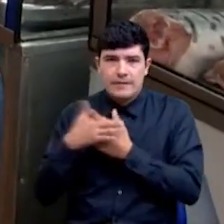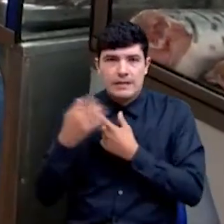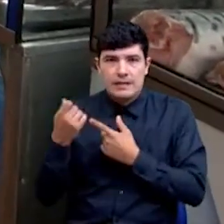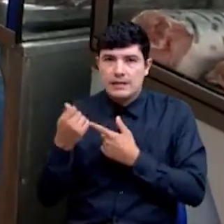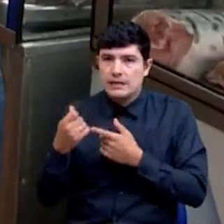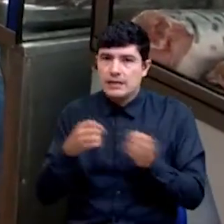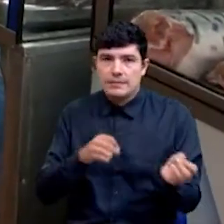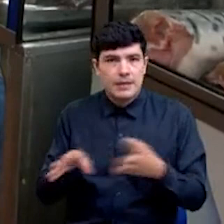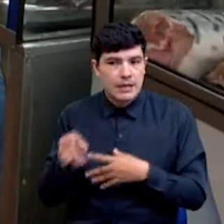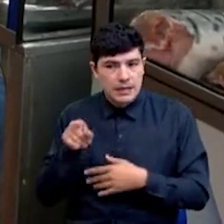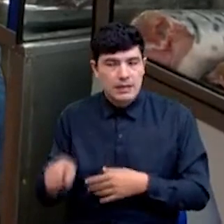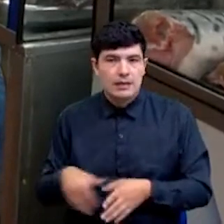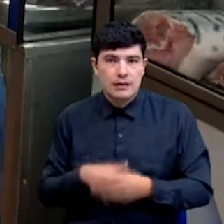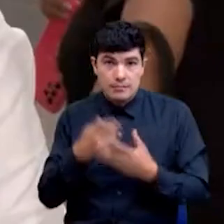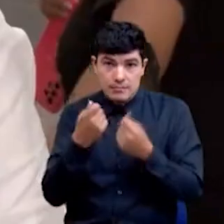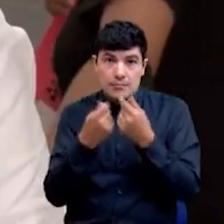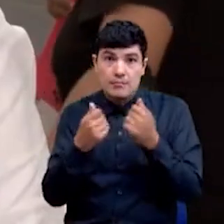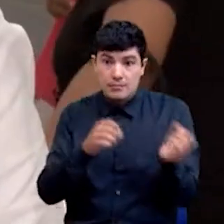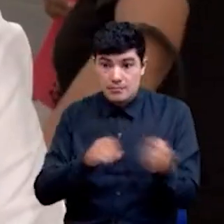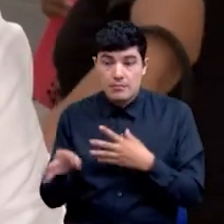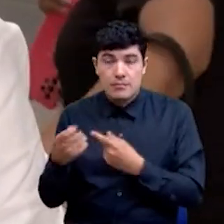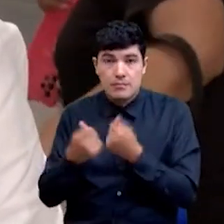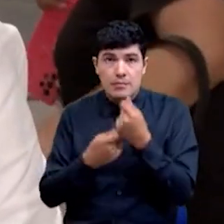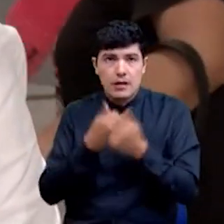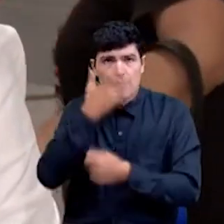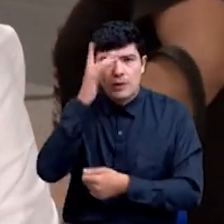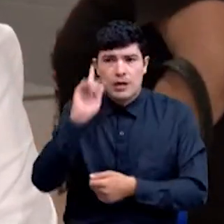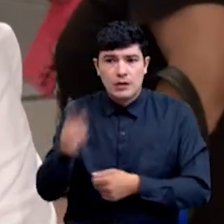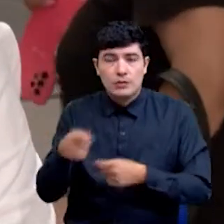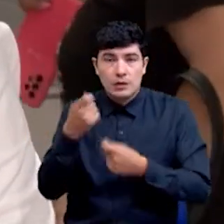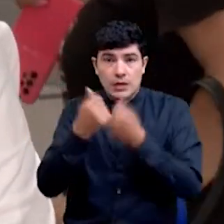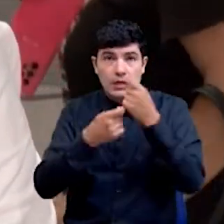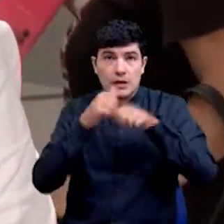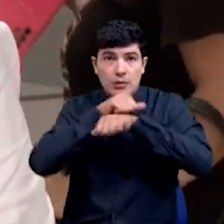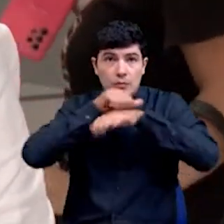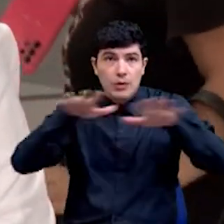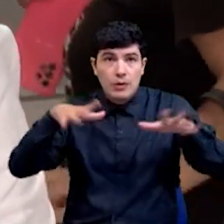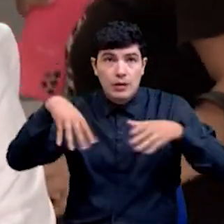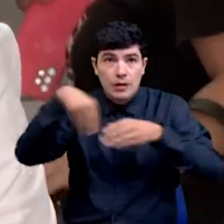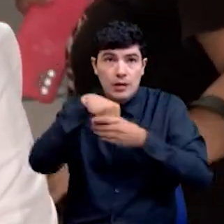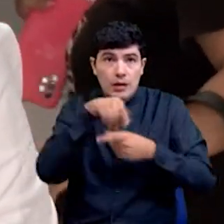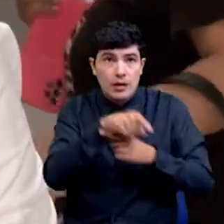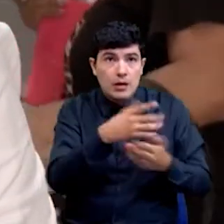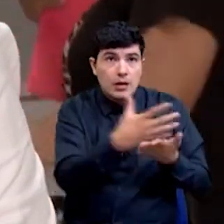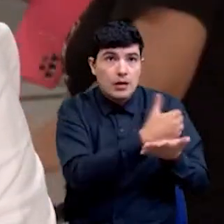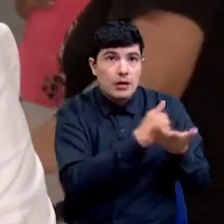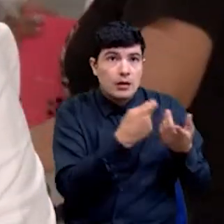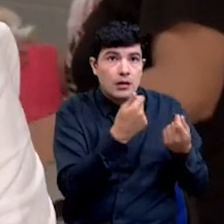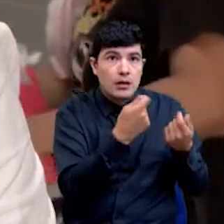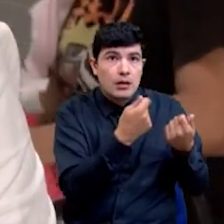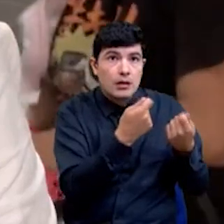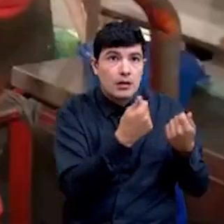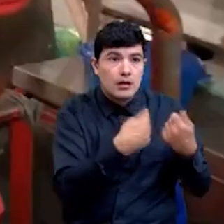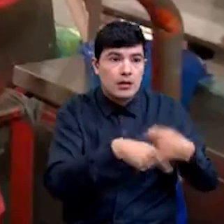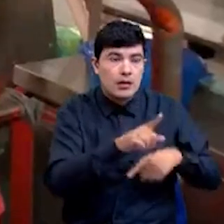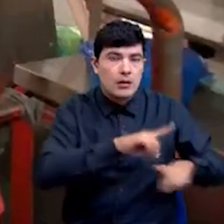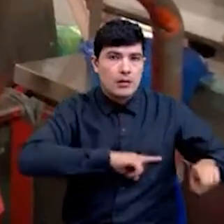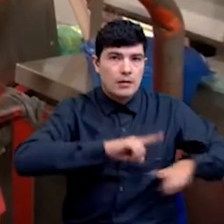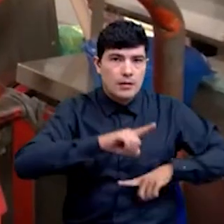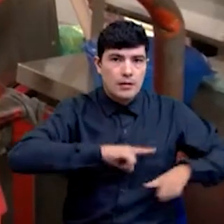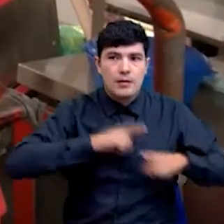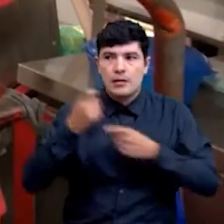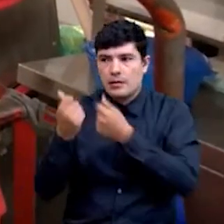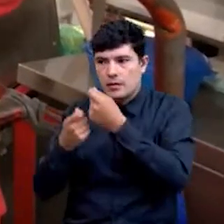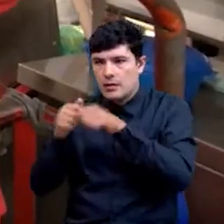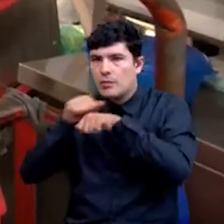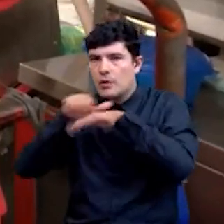fiscal. Hay un detrimento patrimonial porque hay dineros públicos en medio de los dineros que recoge la administración,